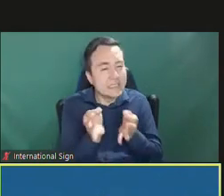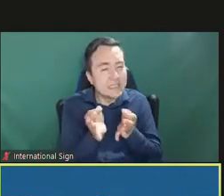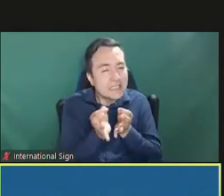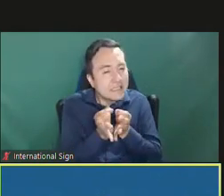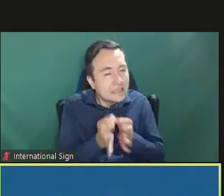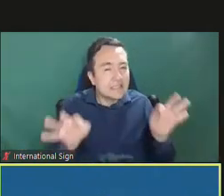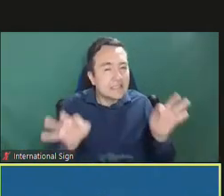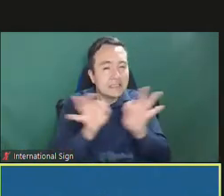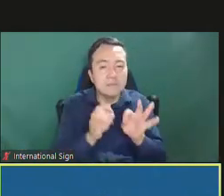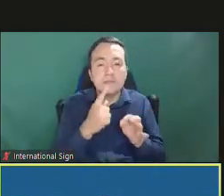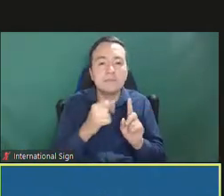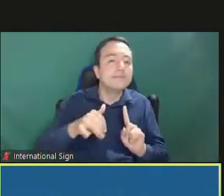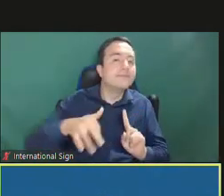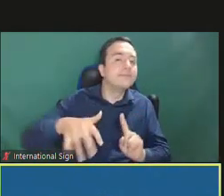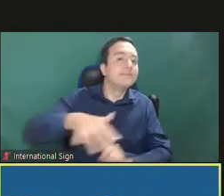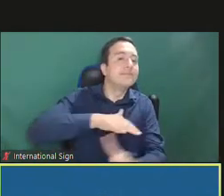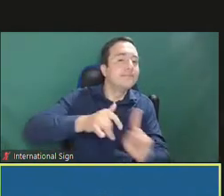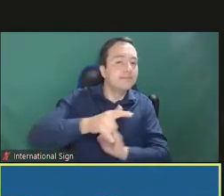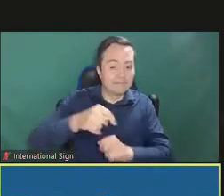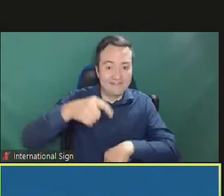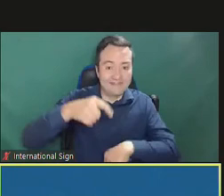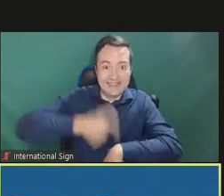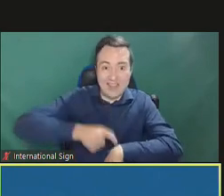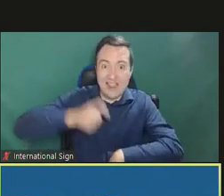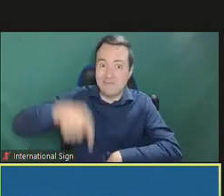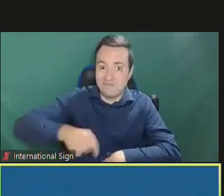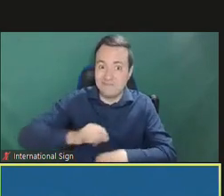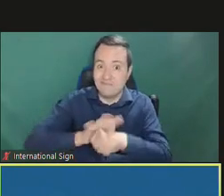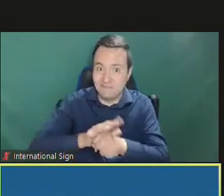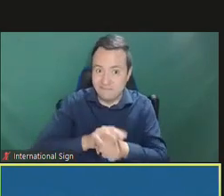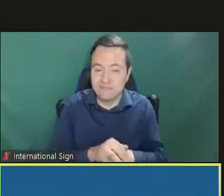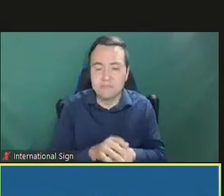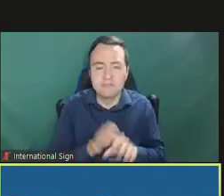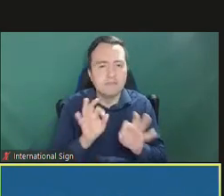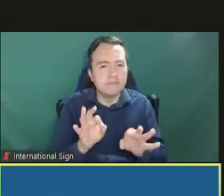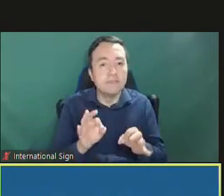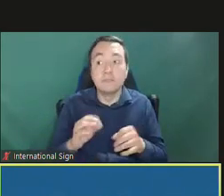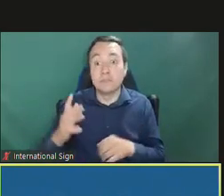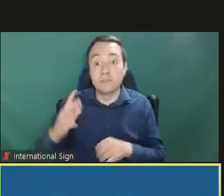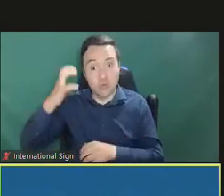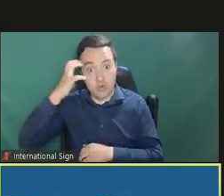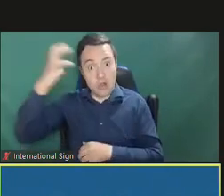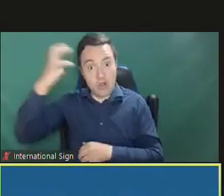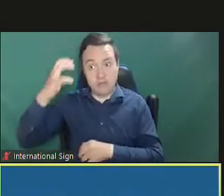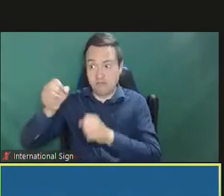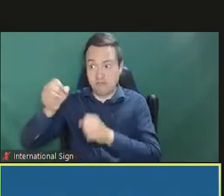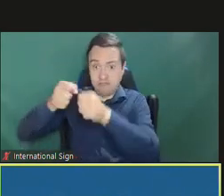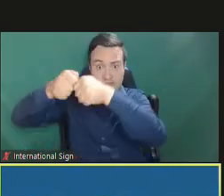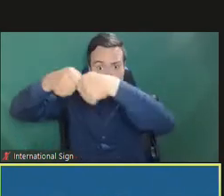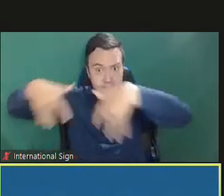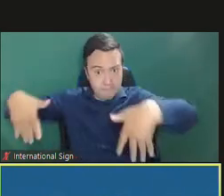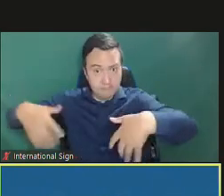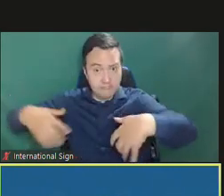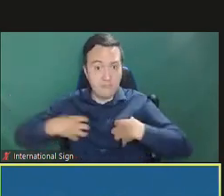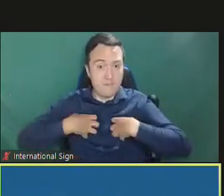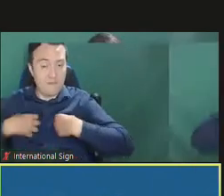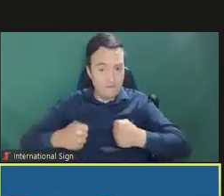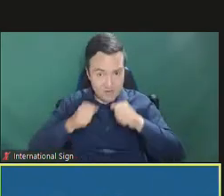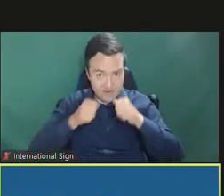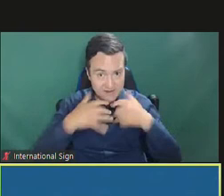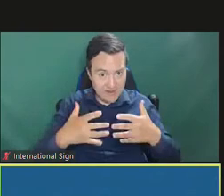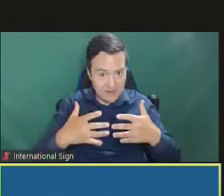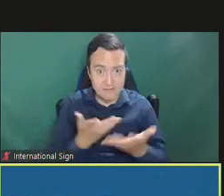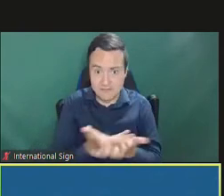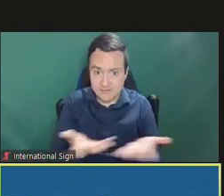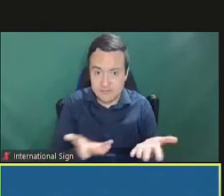es sumamente importante en el contexto de la pandemia de la obesidad que es un problema emergente de salud pública que